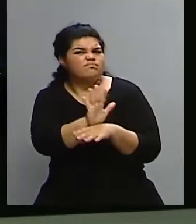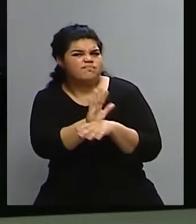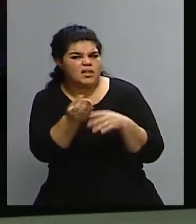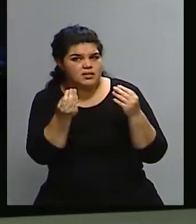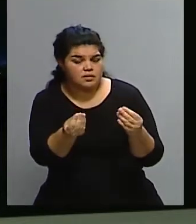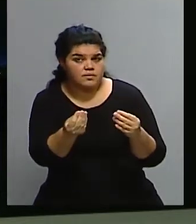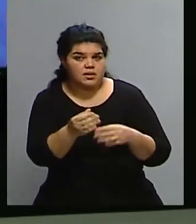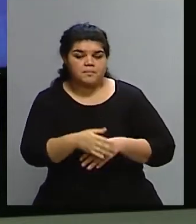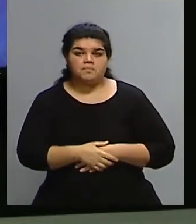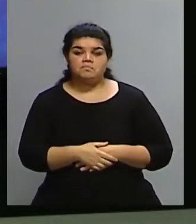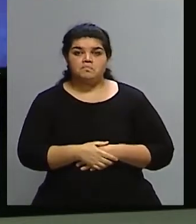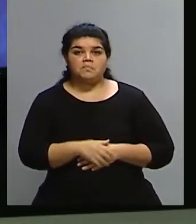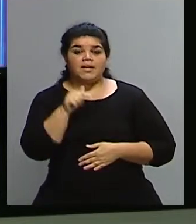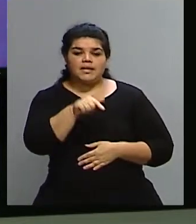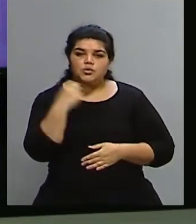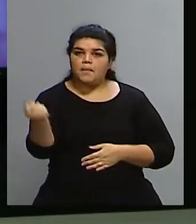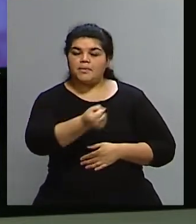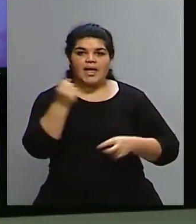función alertar,